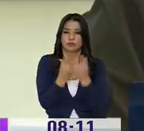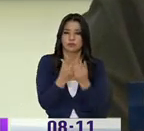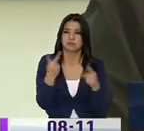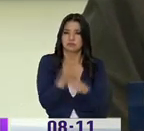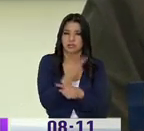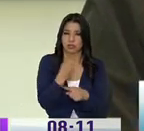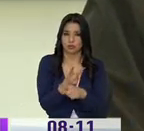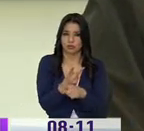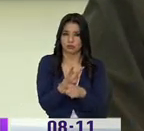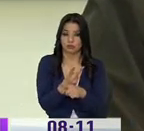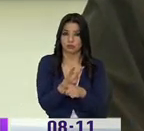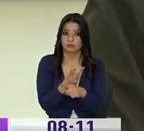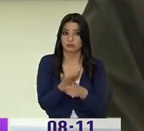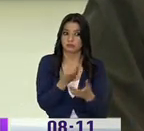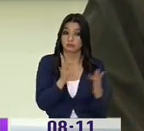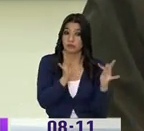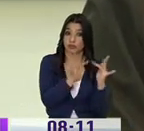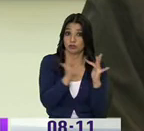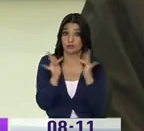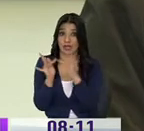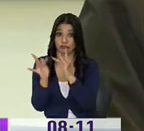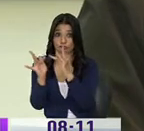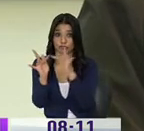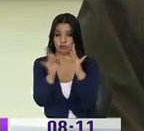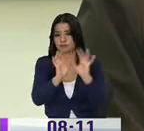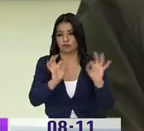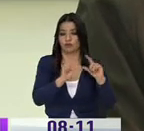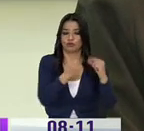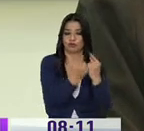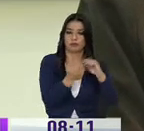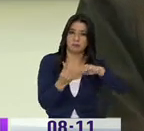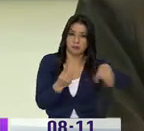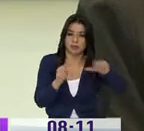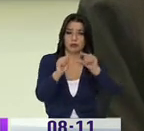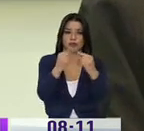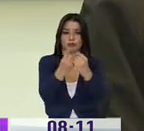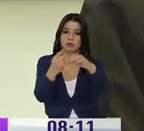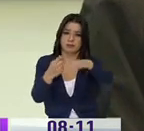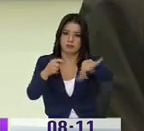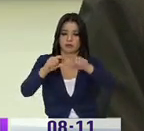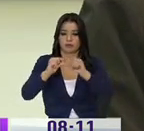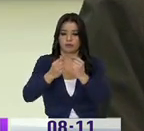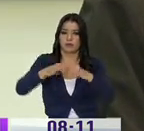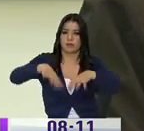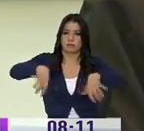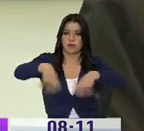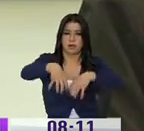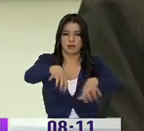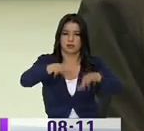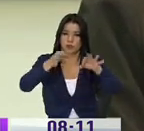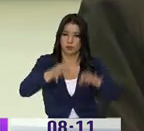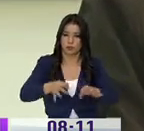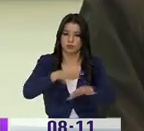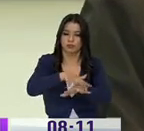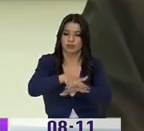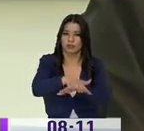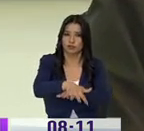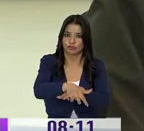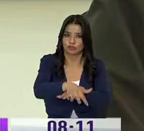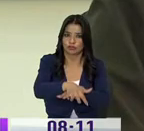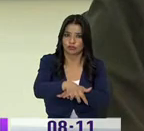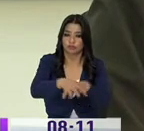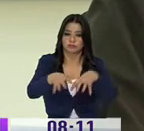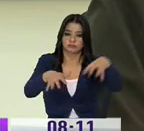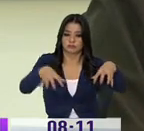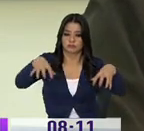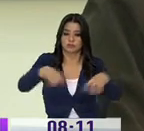no están conectadas unas con otras, sino en una sola ocasión que estaban operando en los ríos y Guayas, la mitad